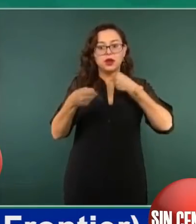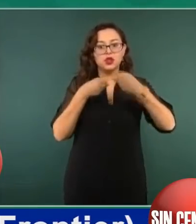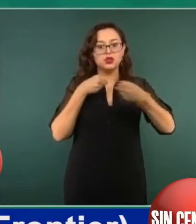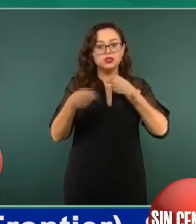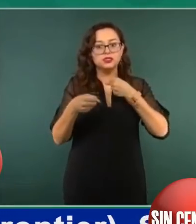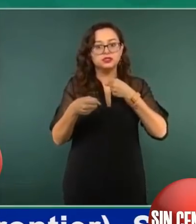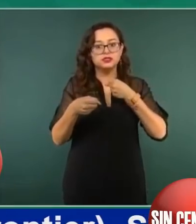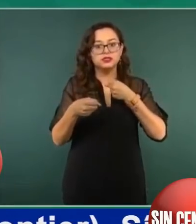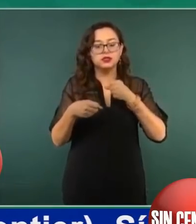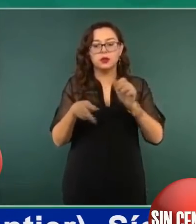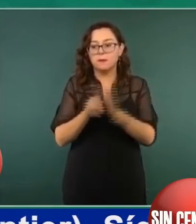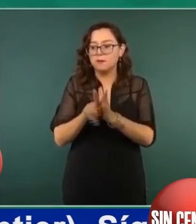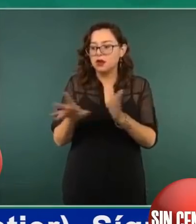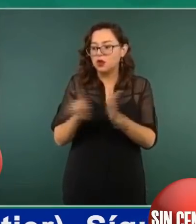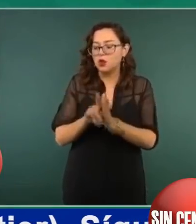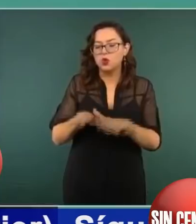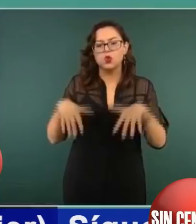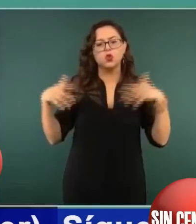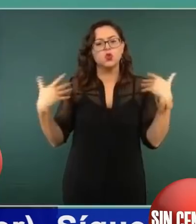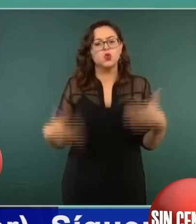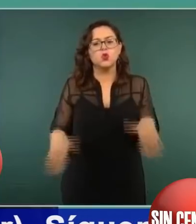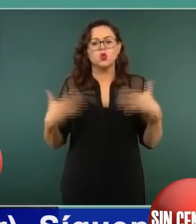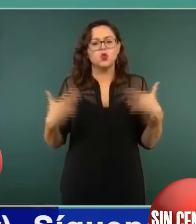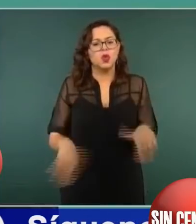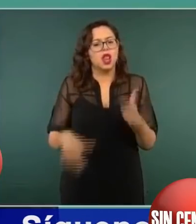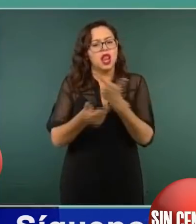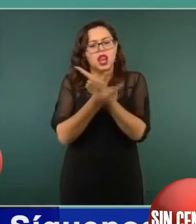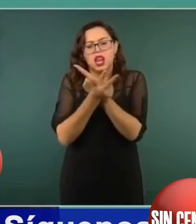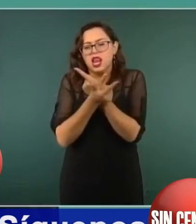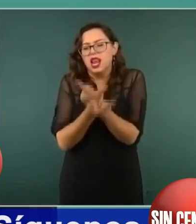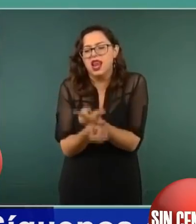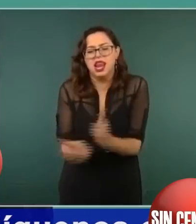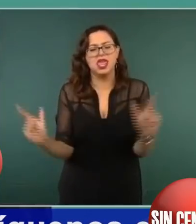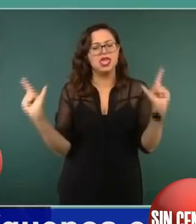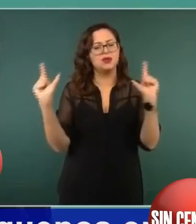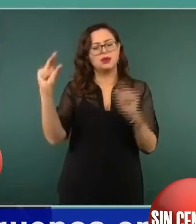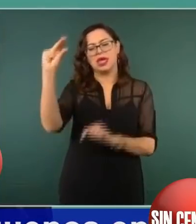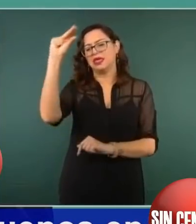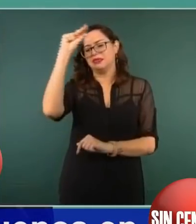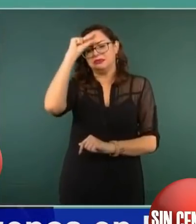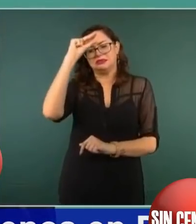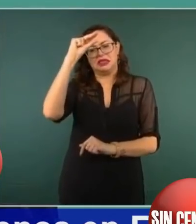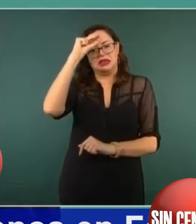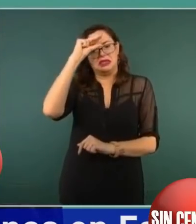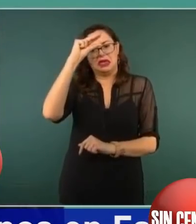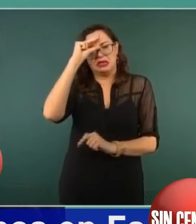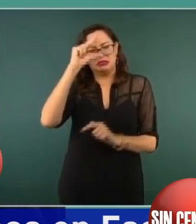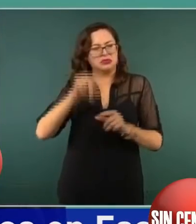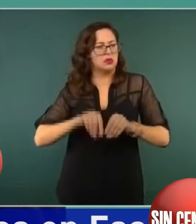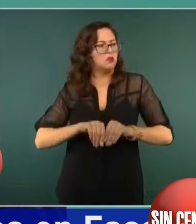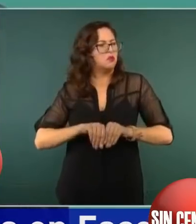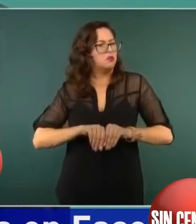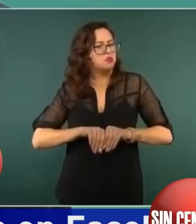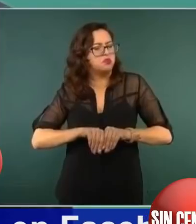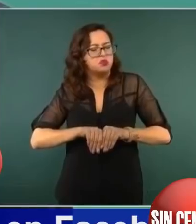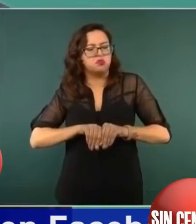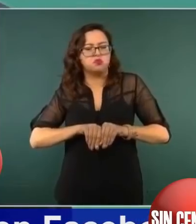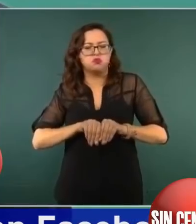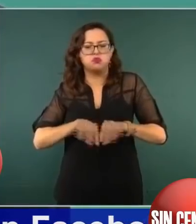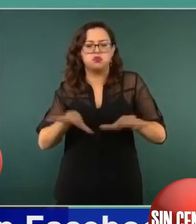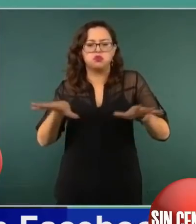más inteligente que se haya tenido en toda la historia de México, en ese